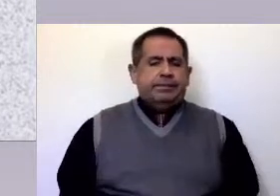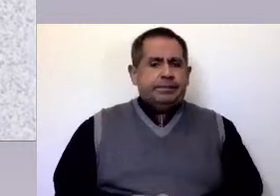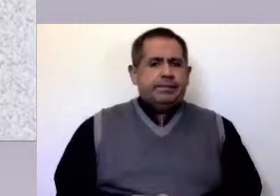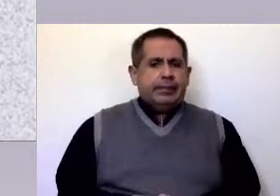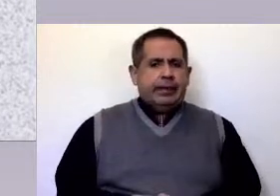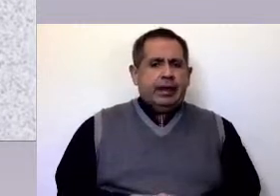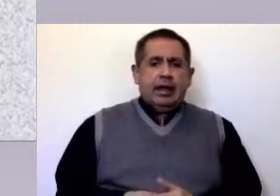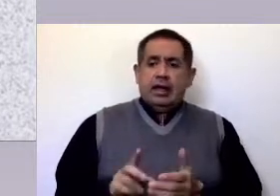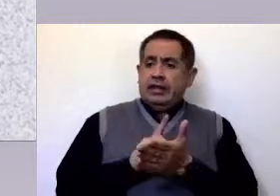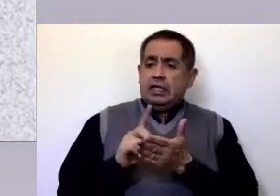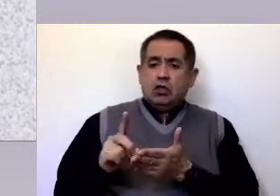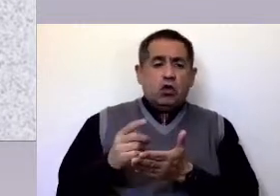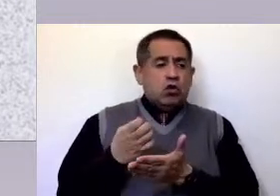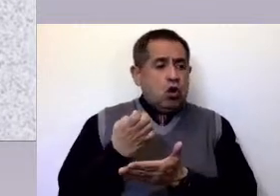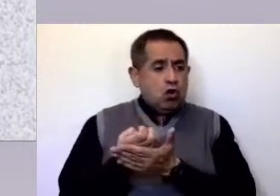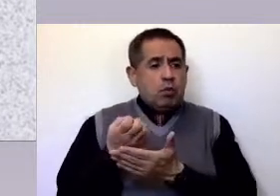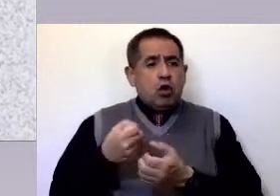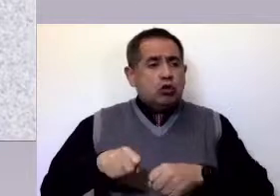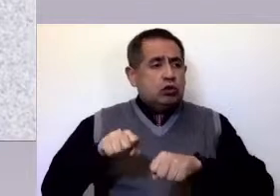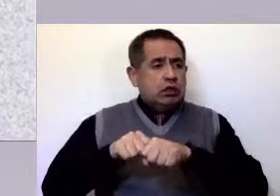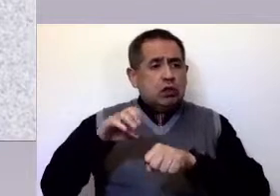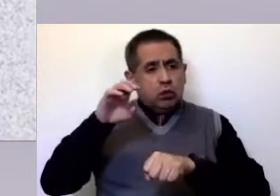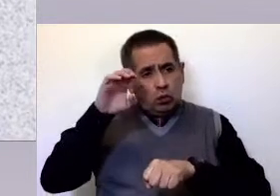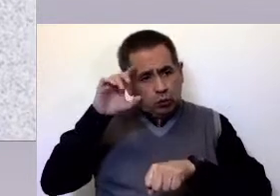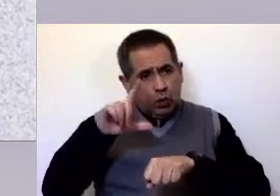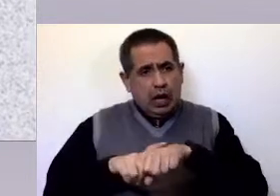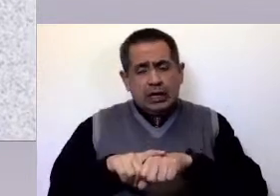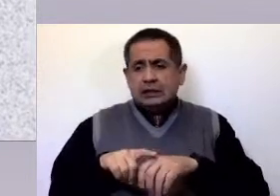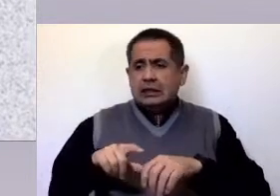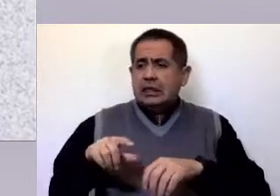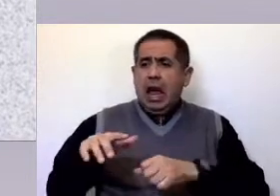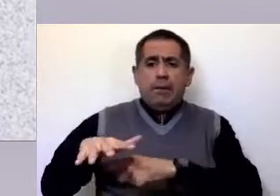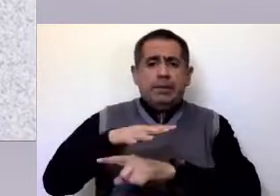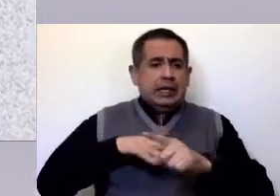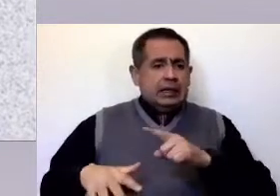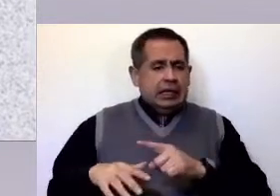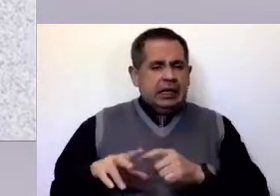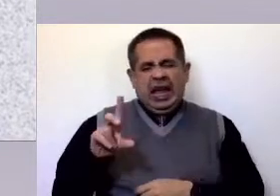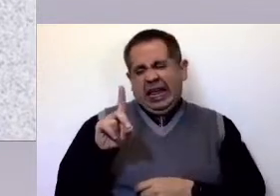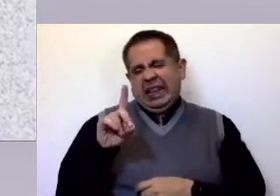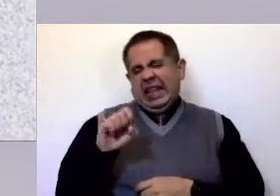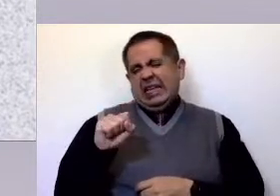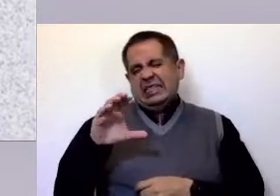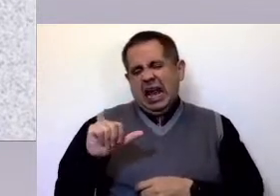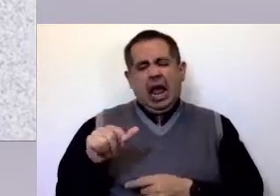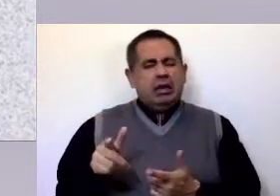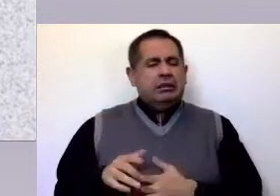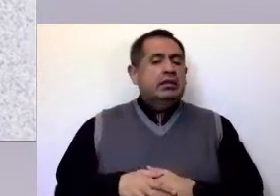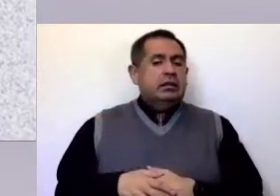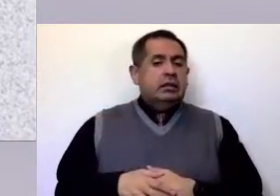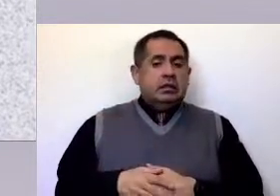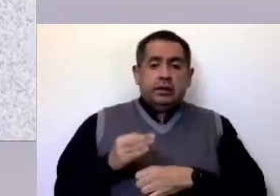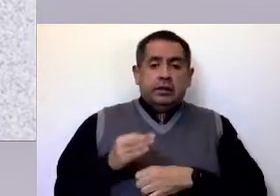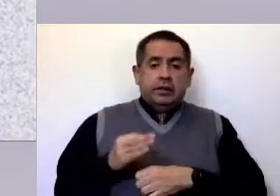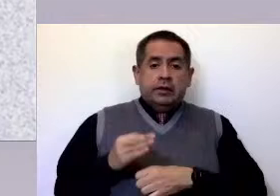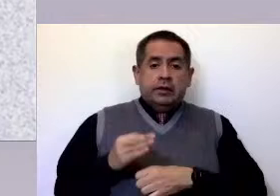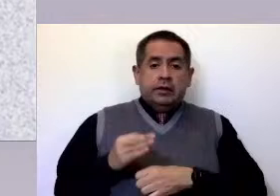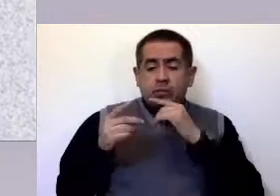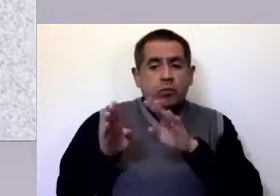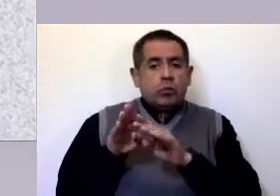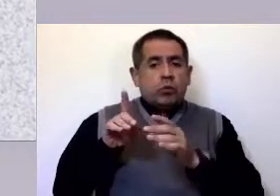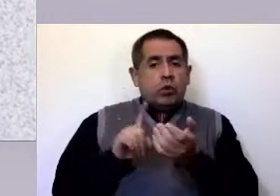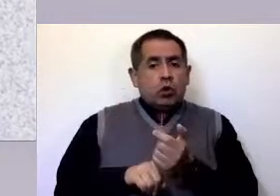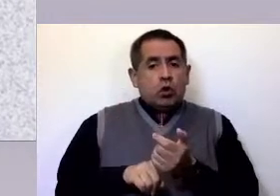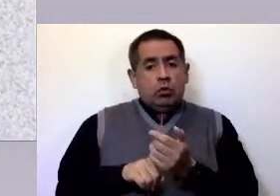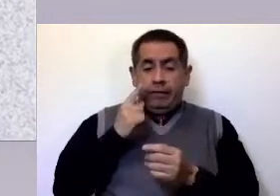económicos sociales culturales y ambientales en el derecho mexicano obliga a referir que al expedirse la